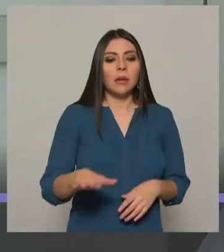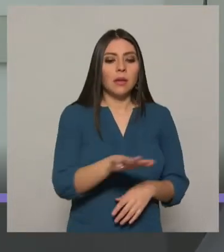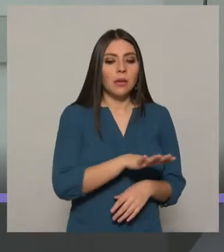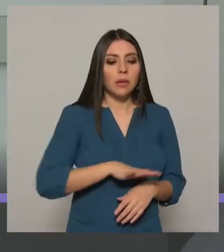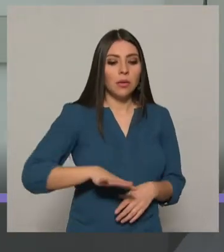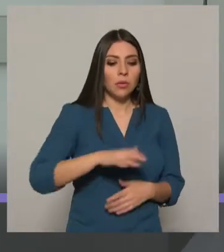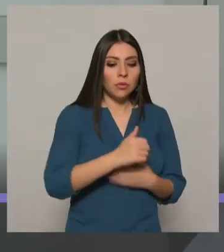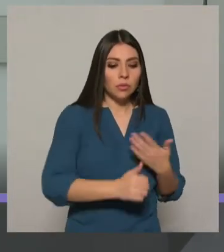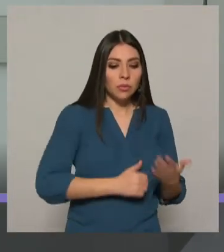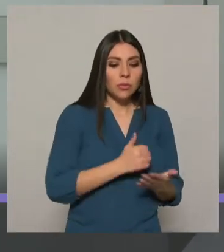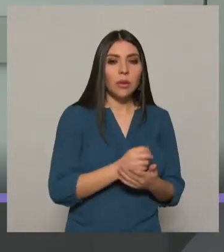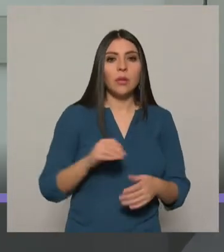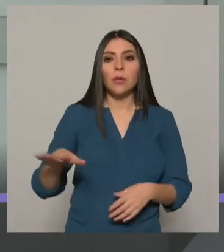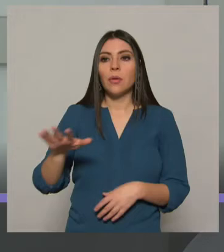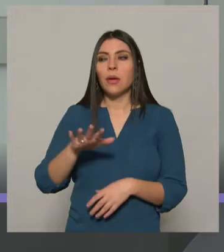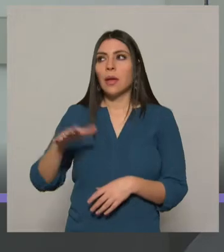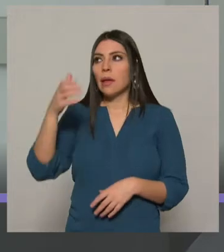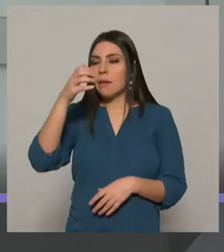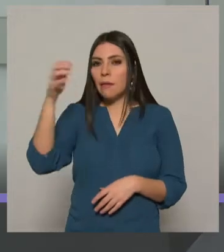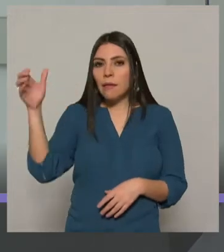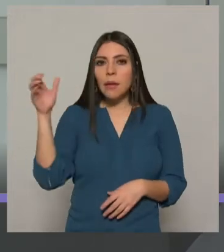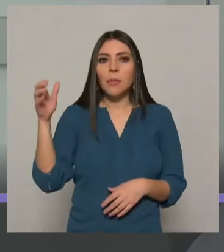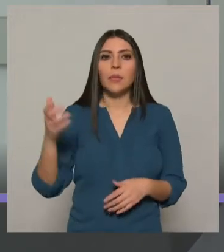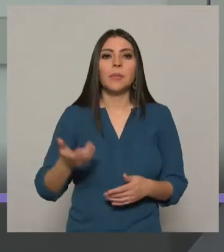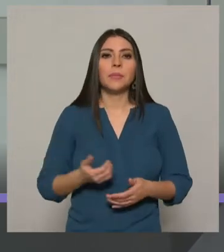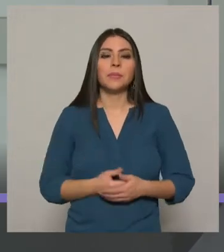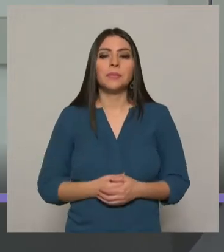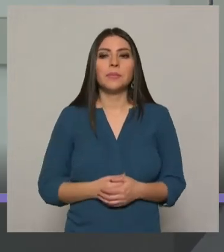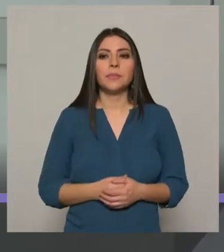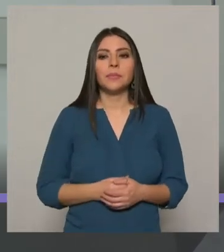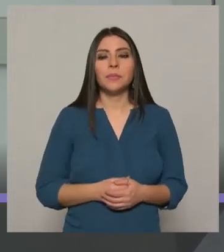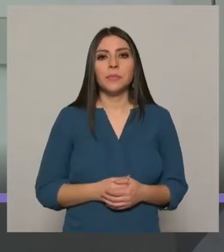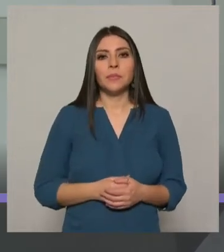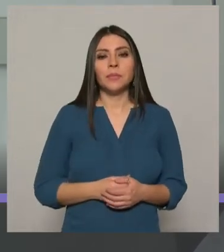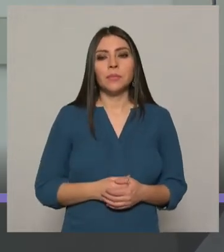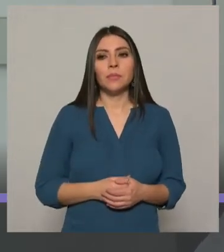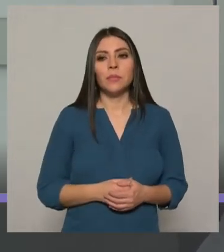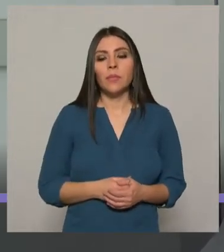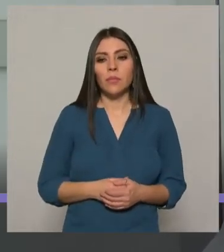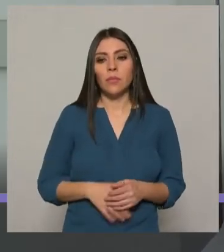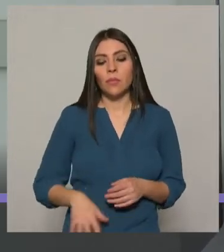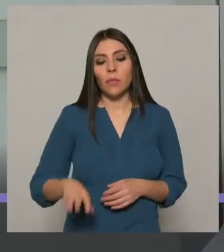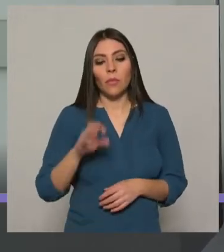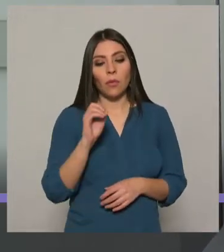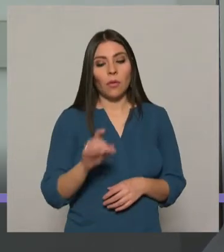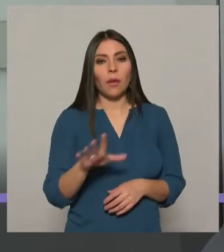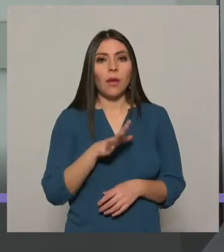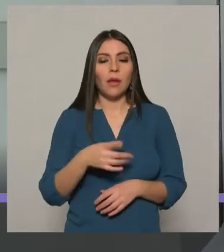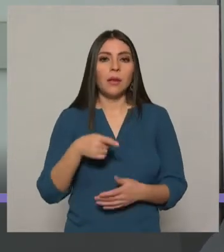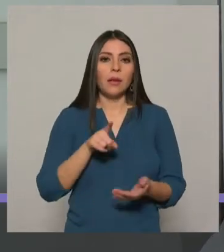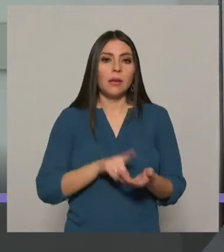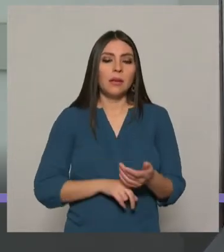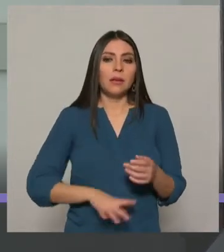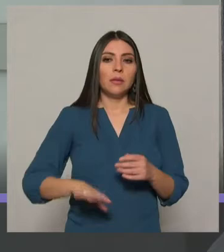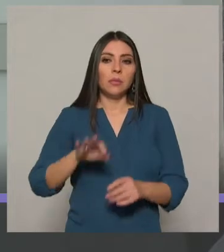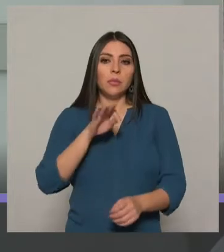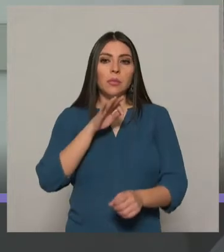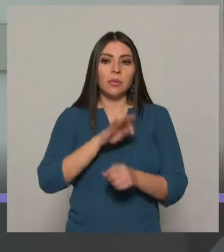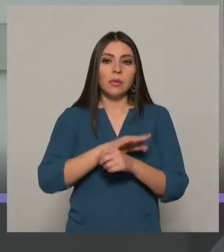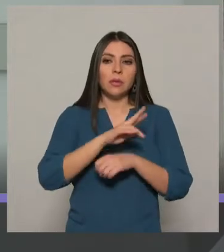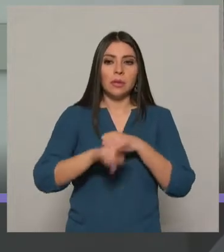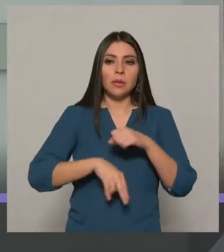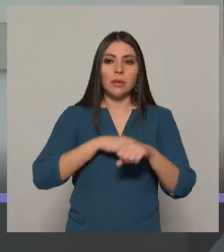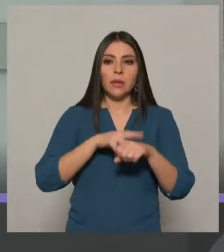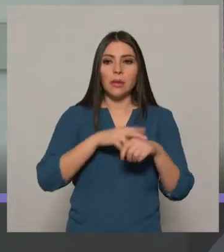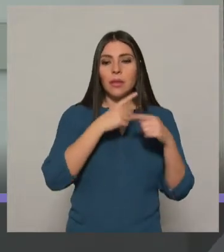si es suelo rural, si es suelo que tiene que ver con un esquema de protección en materia ambiental. Todos estos